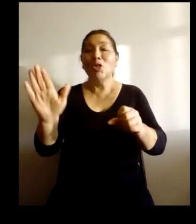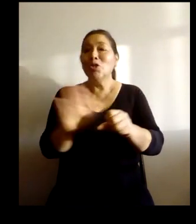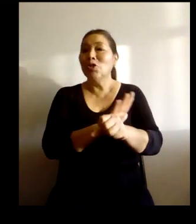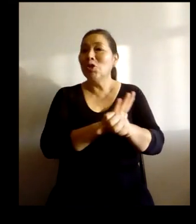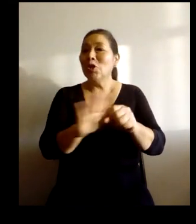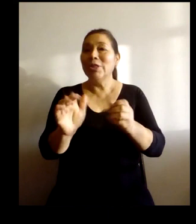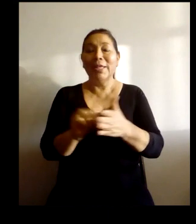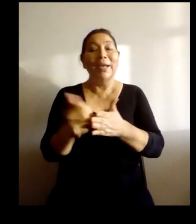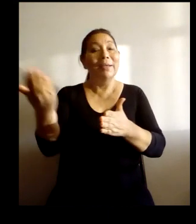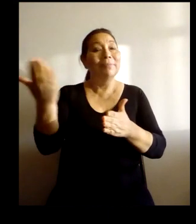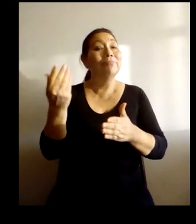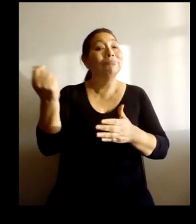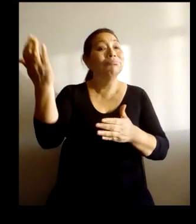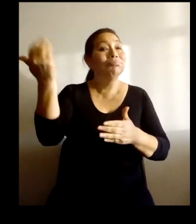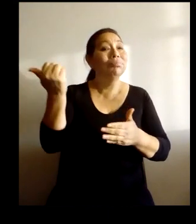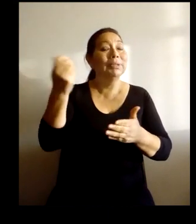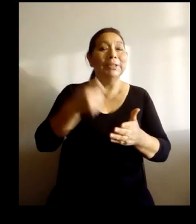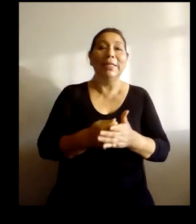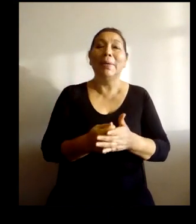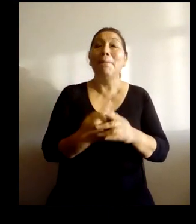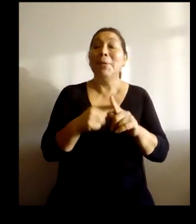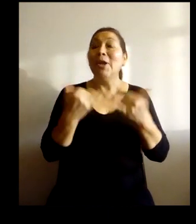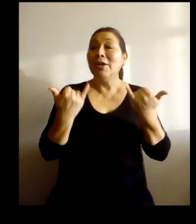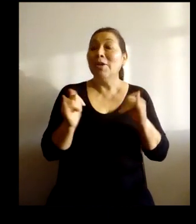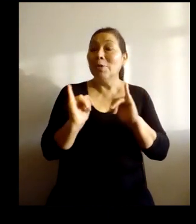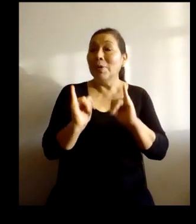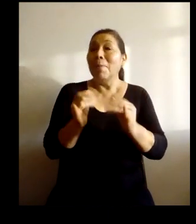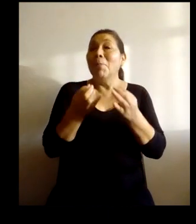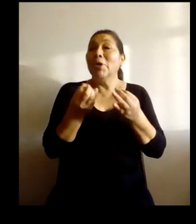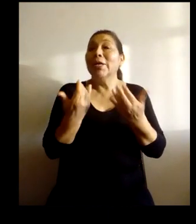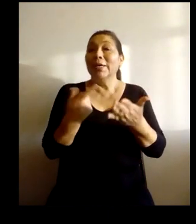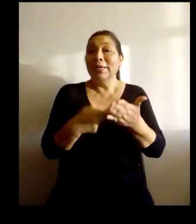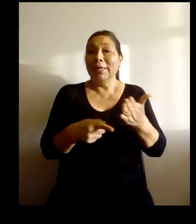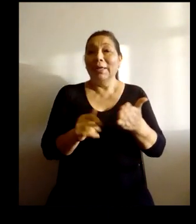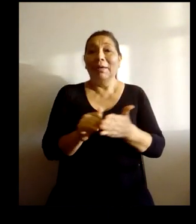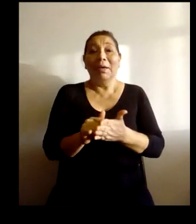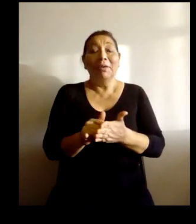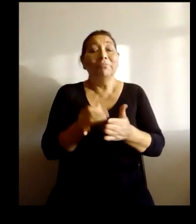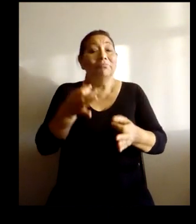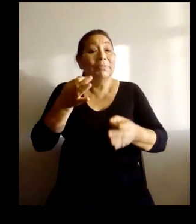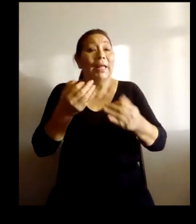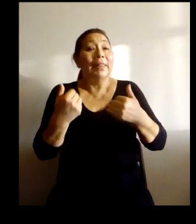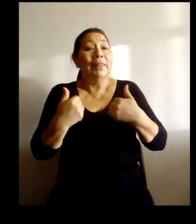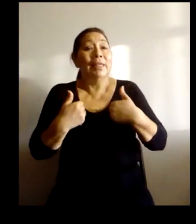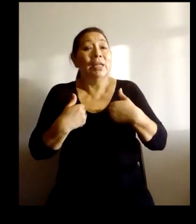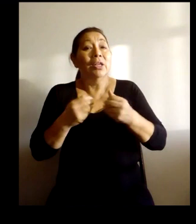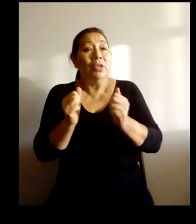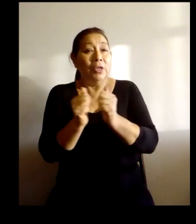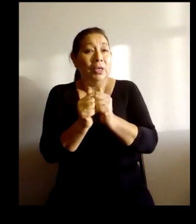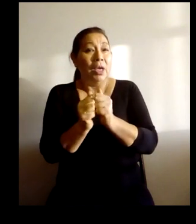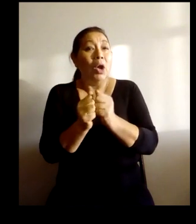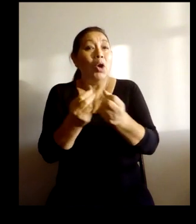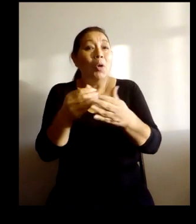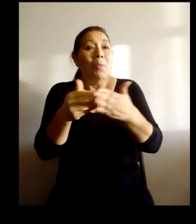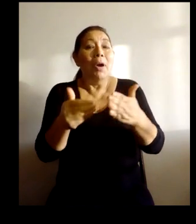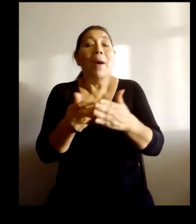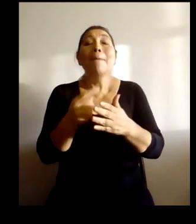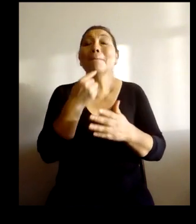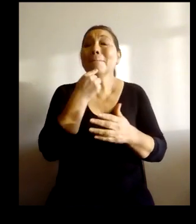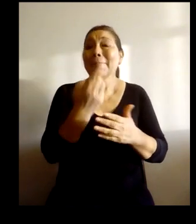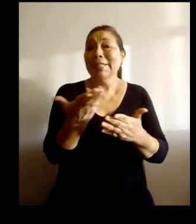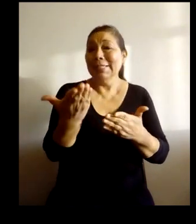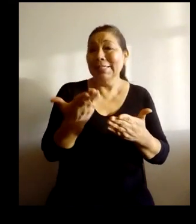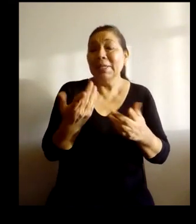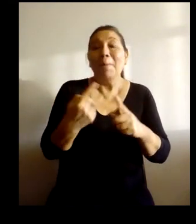permanente total reciba pensión de invalidez y remuneración. Y aquí me detengo porque efectivamente tanto la sentencia en primera instancia como la segunda instancia